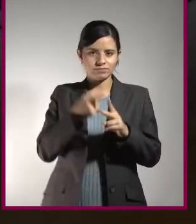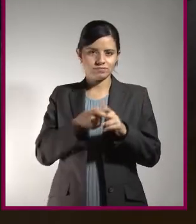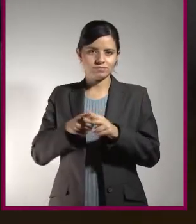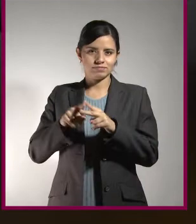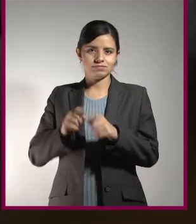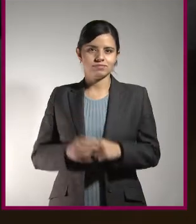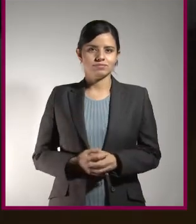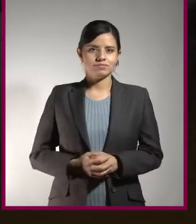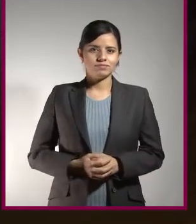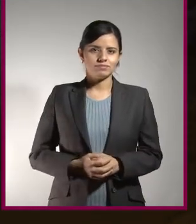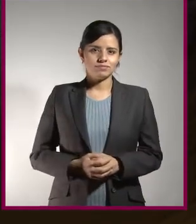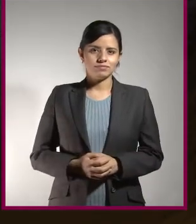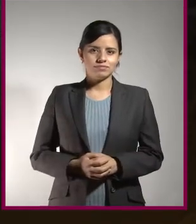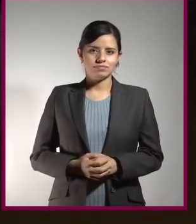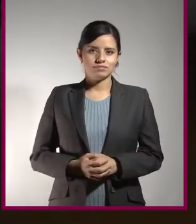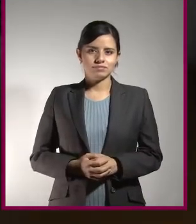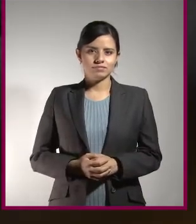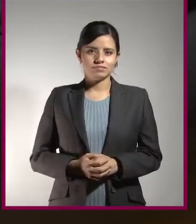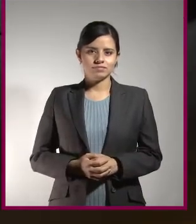conocimiento. Comenzamos.